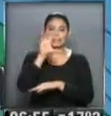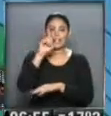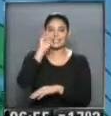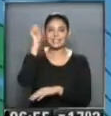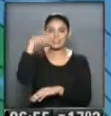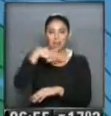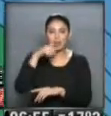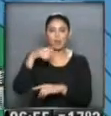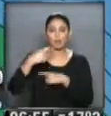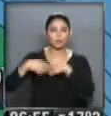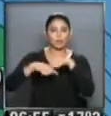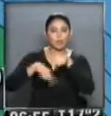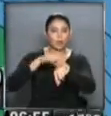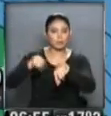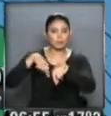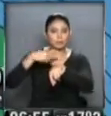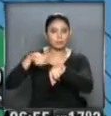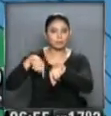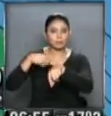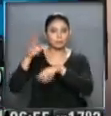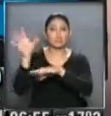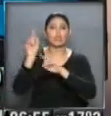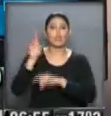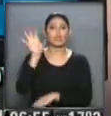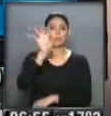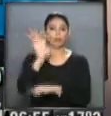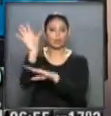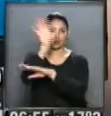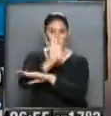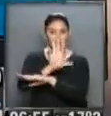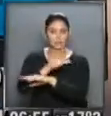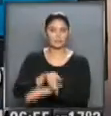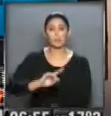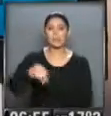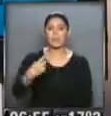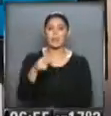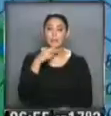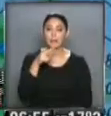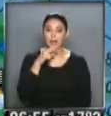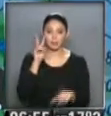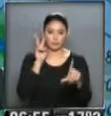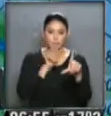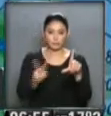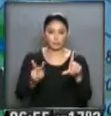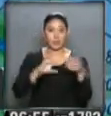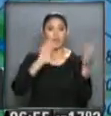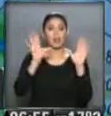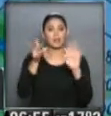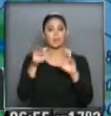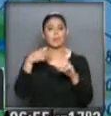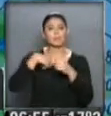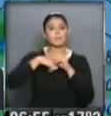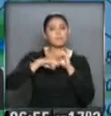en el transcurso de las horas irá cubriendo prácticamente todo el norte del litoral. Mañana viernes, las condiciones meteorológicas mucho